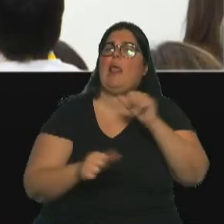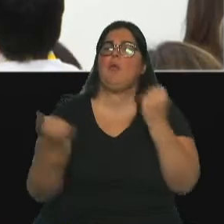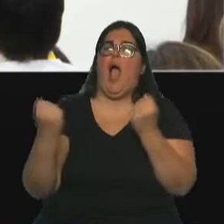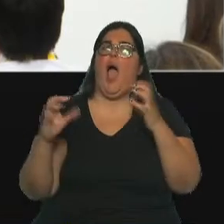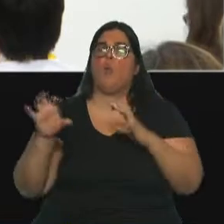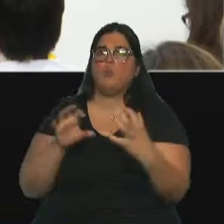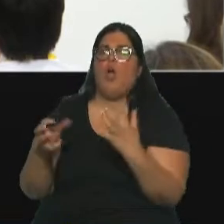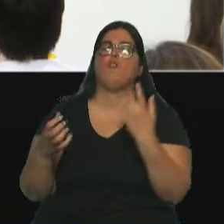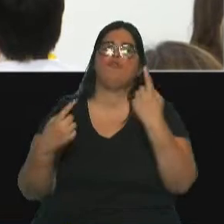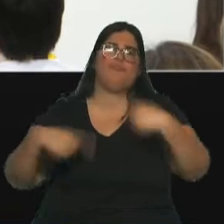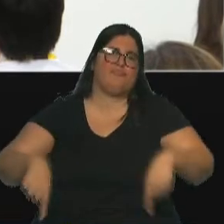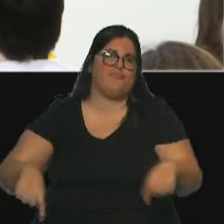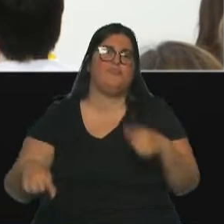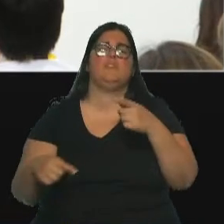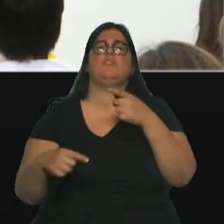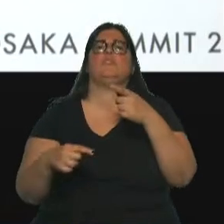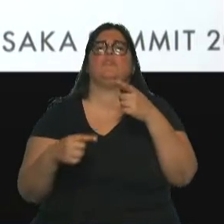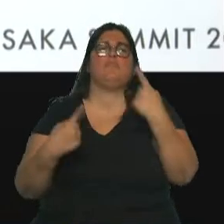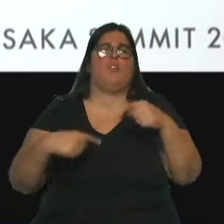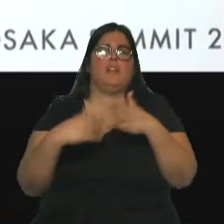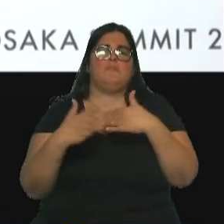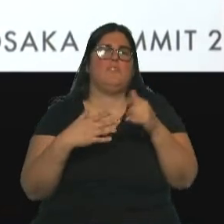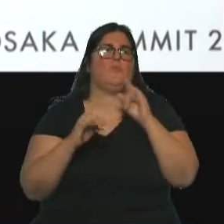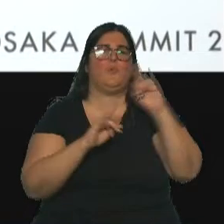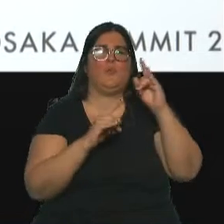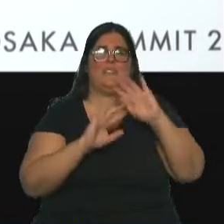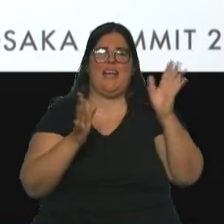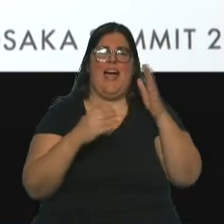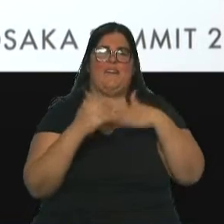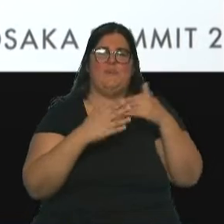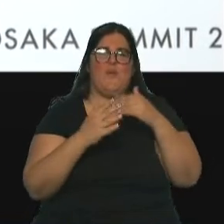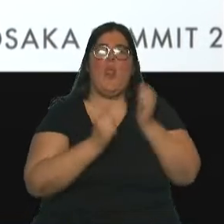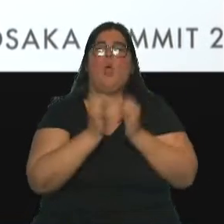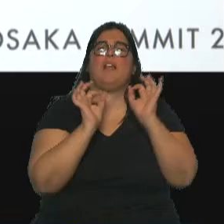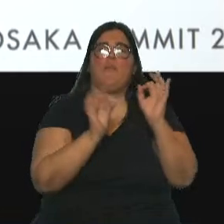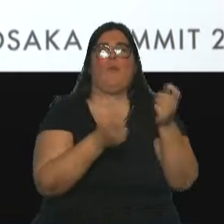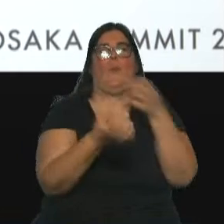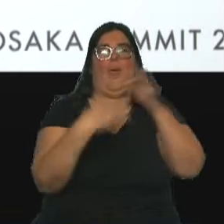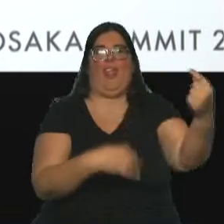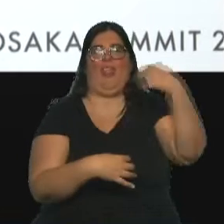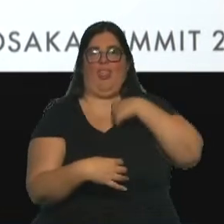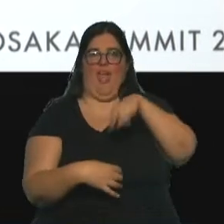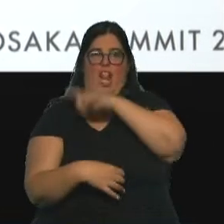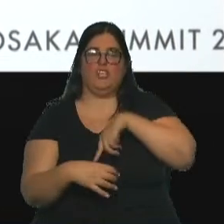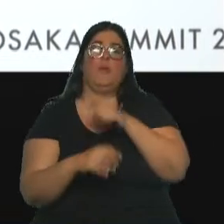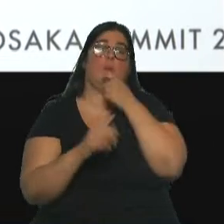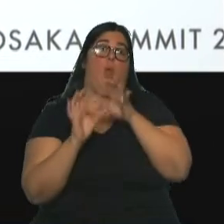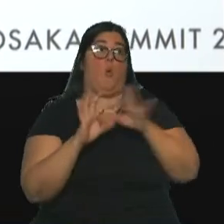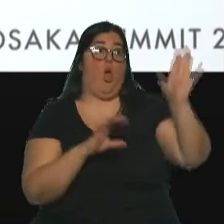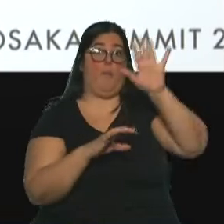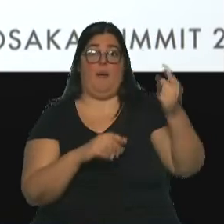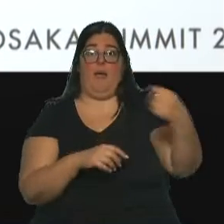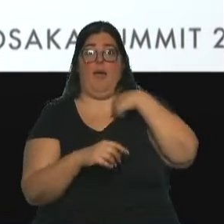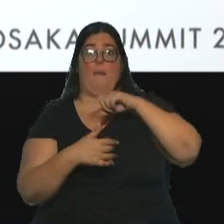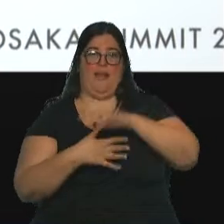autopartes, productos manufacturados, productos centralmente industrializados en el caso de lo que viene desde la Unión Europea hacia